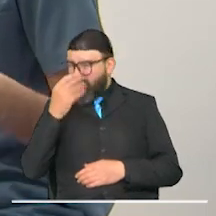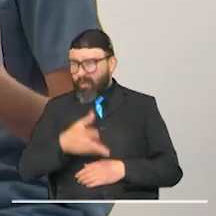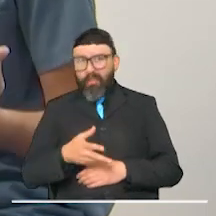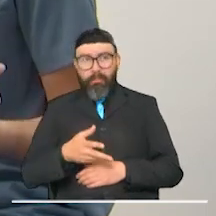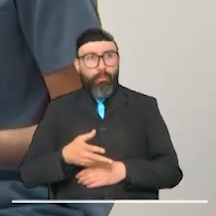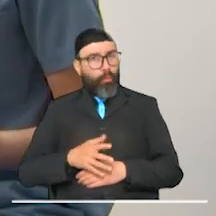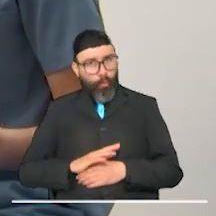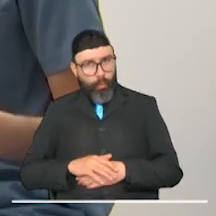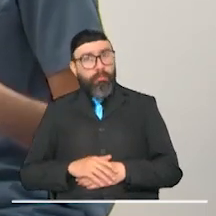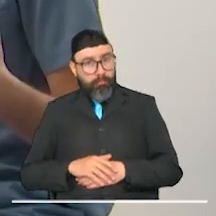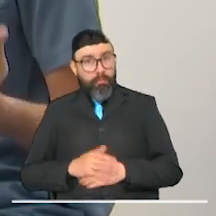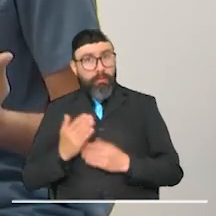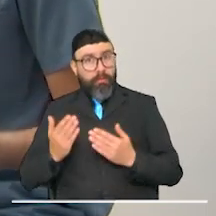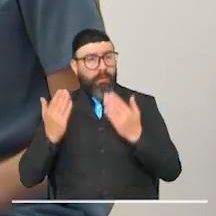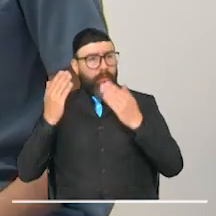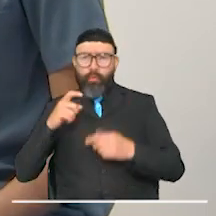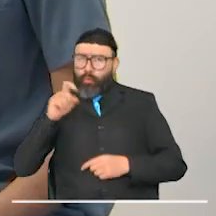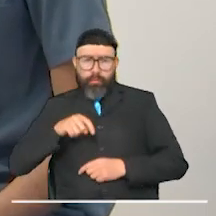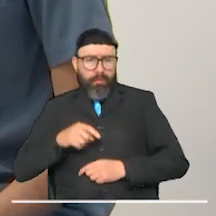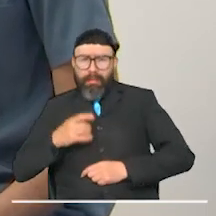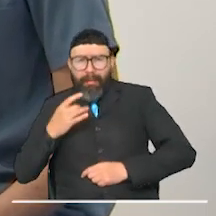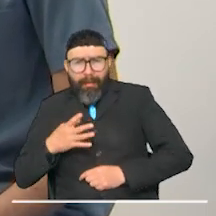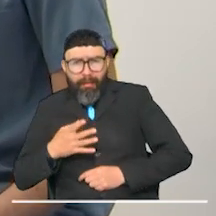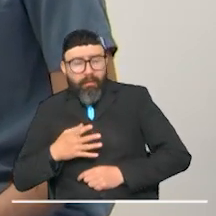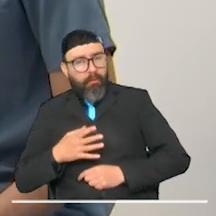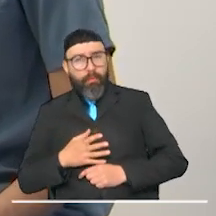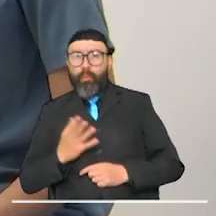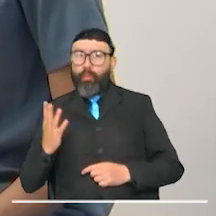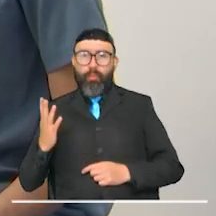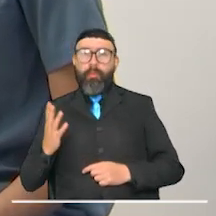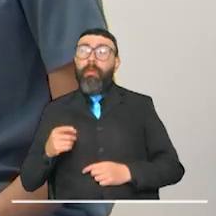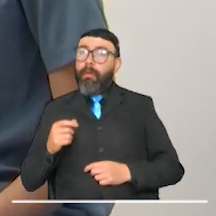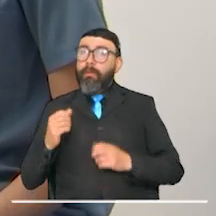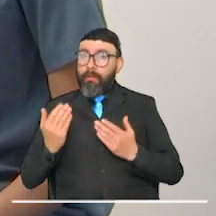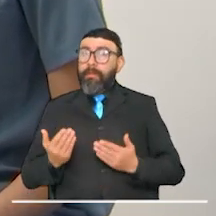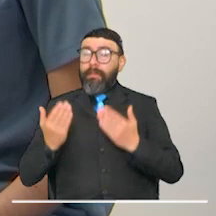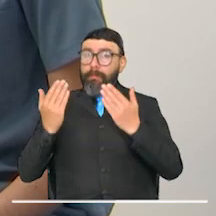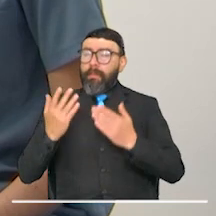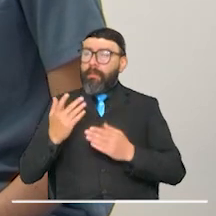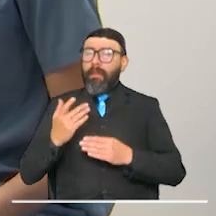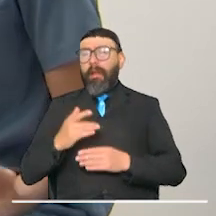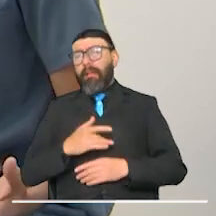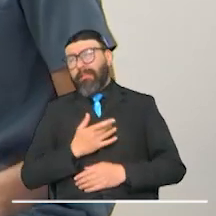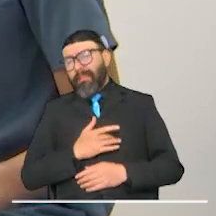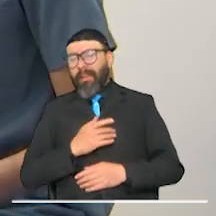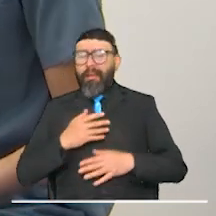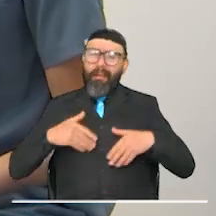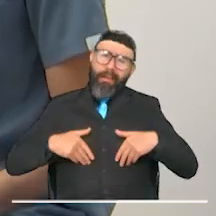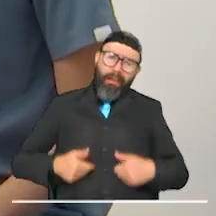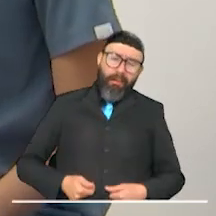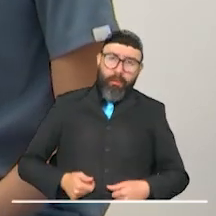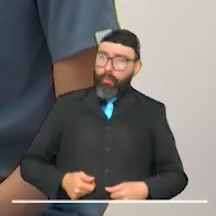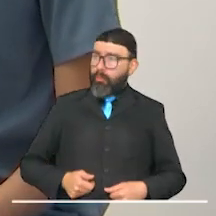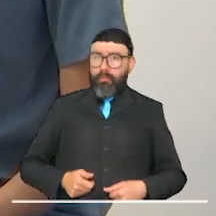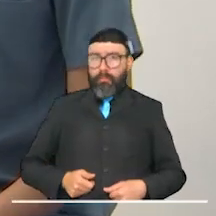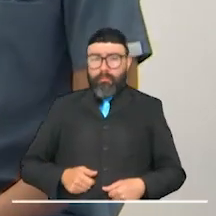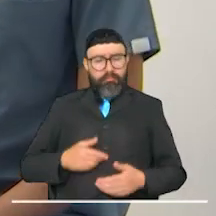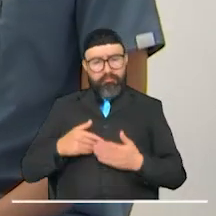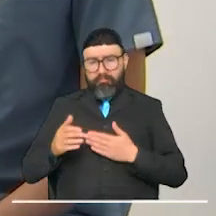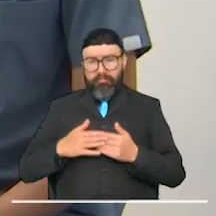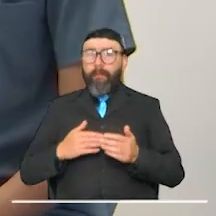no tiene que doler no tiene que sentirse agotado con los ejercicios para